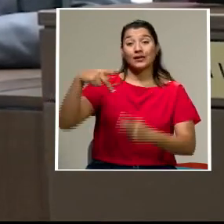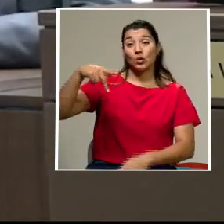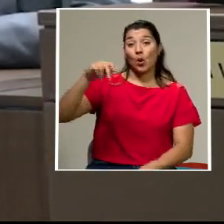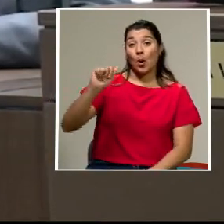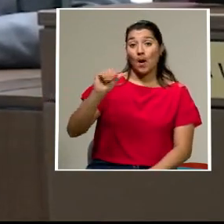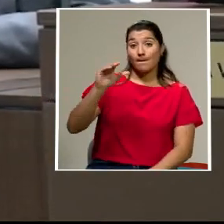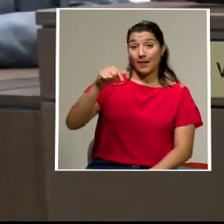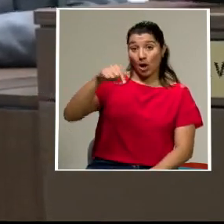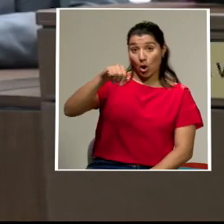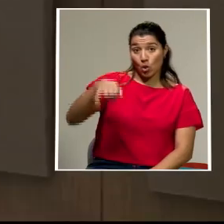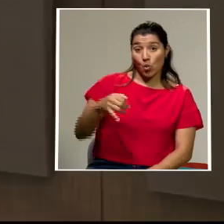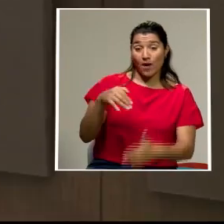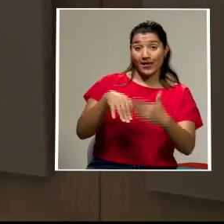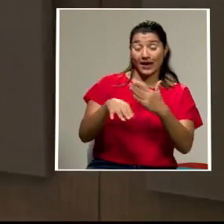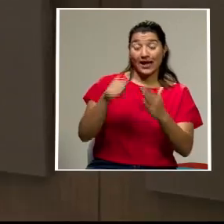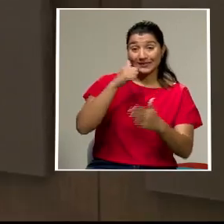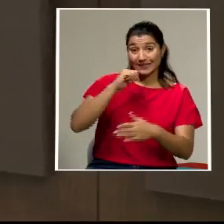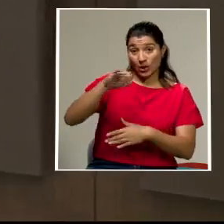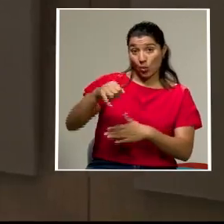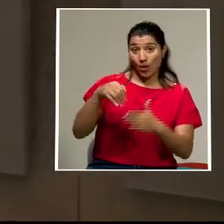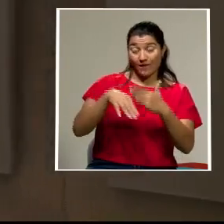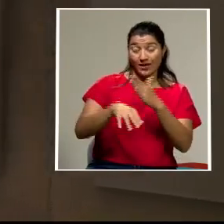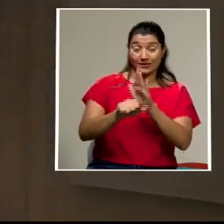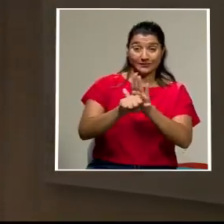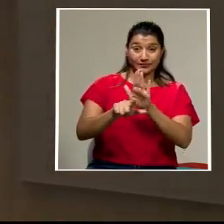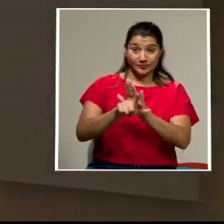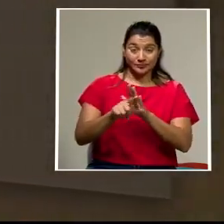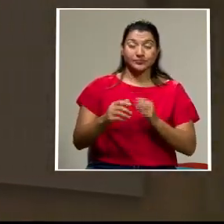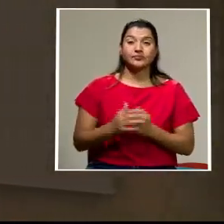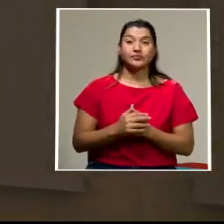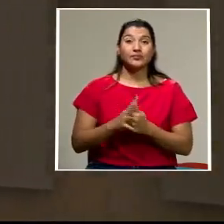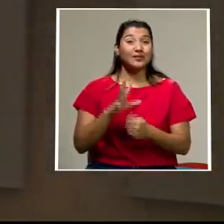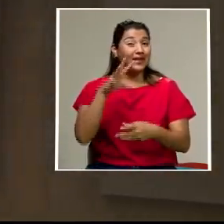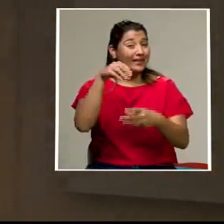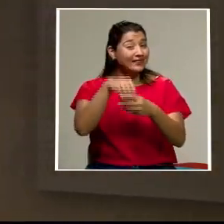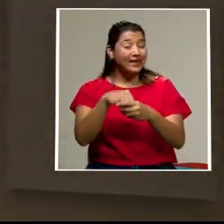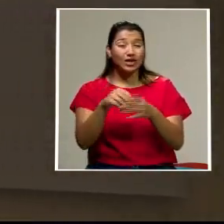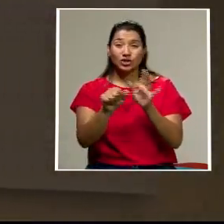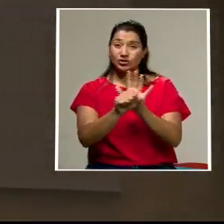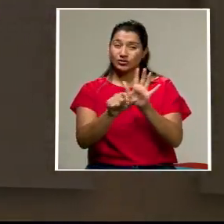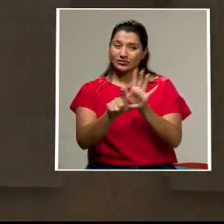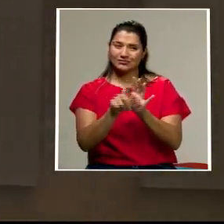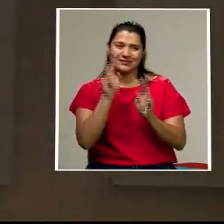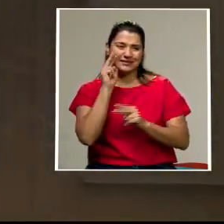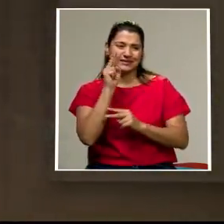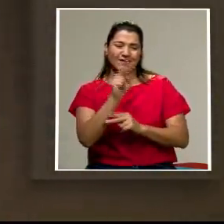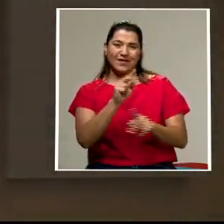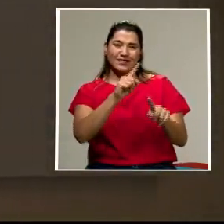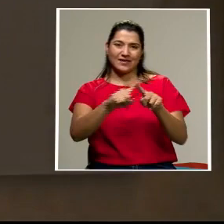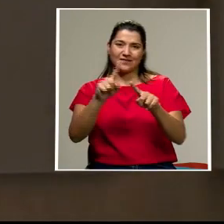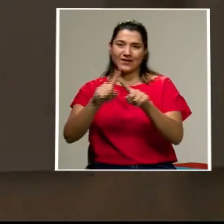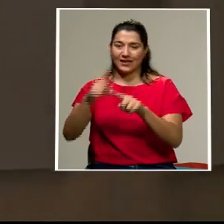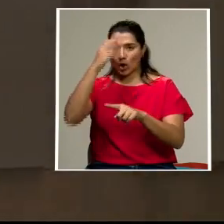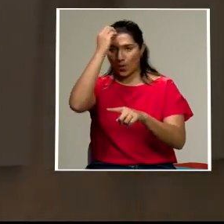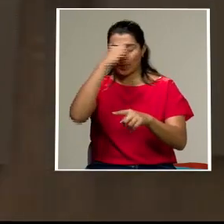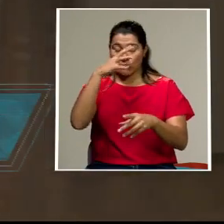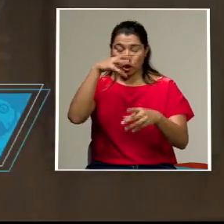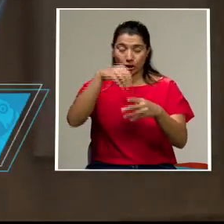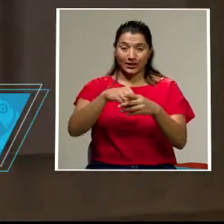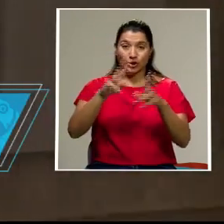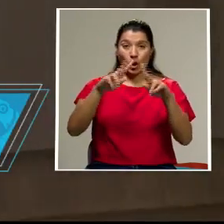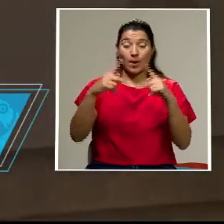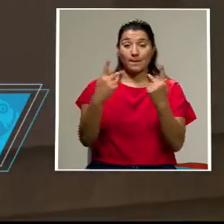sesión del plenario legislativo. A lo interno de la bancada hay una marcada división que se refleja en el control político de cada legislador y en